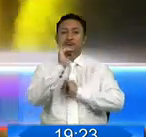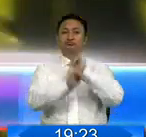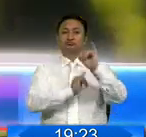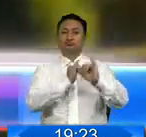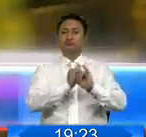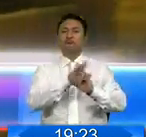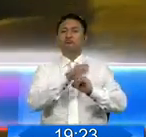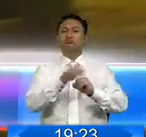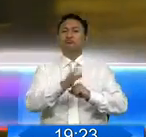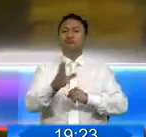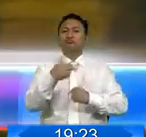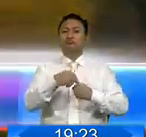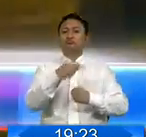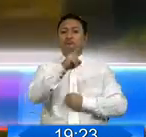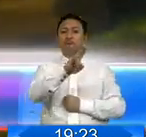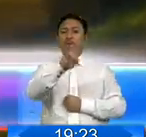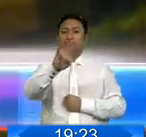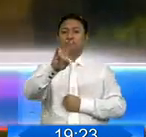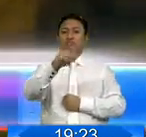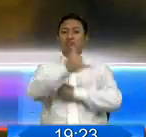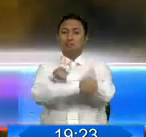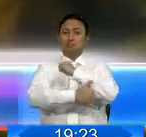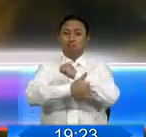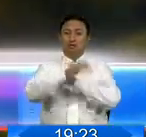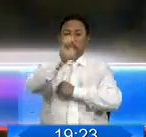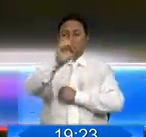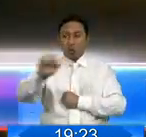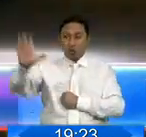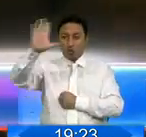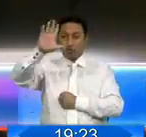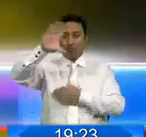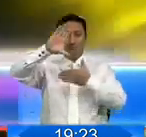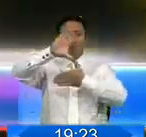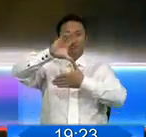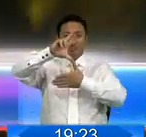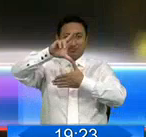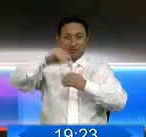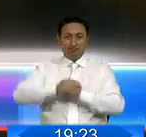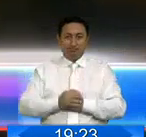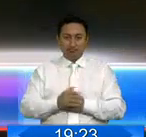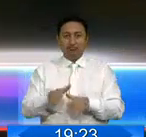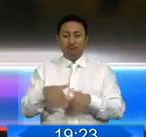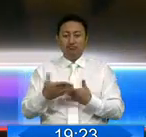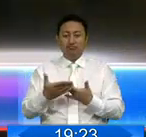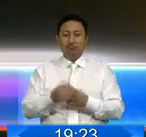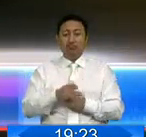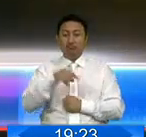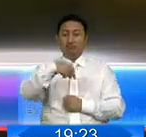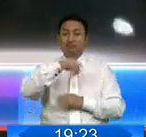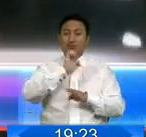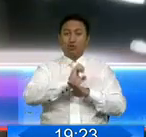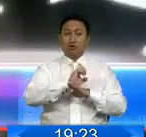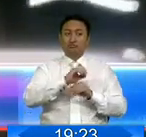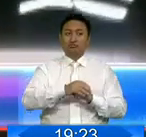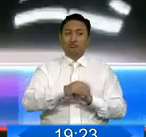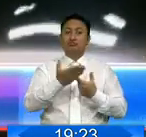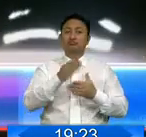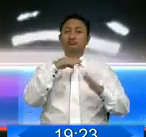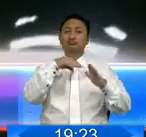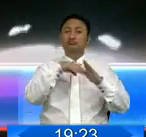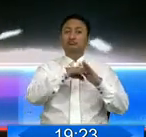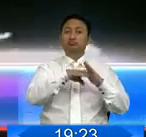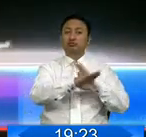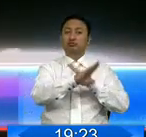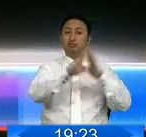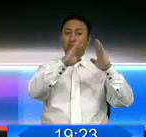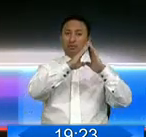que participan 27 países de Europa y América Latina. En esta ocasión el operativo se realizó en Ecuador. Los allanamientos para dar con